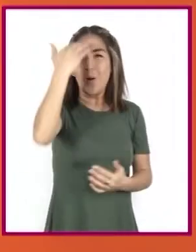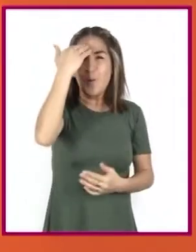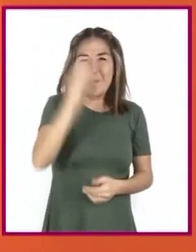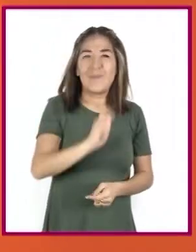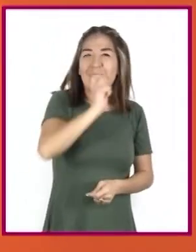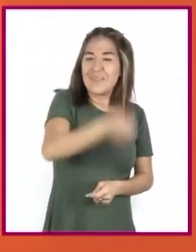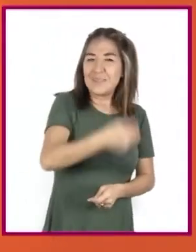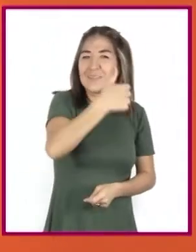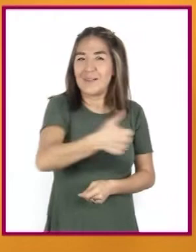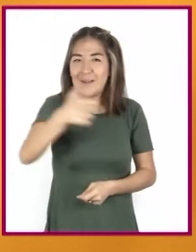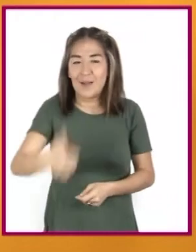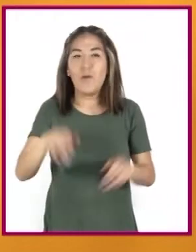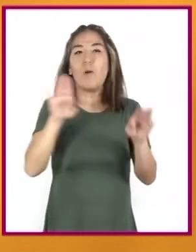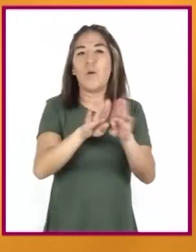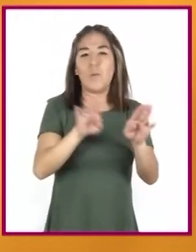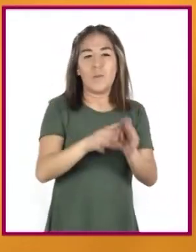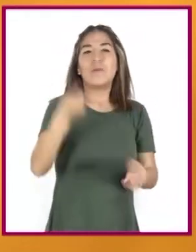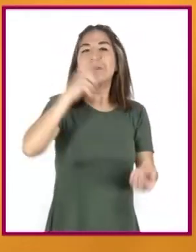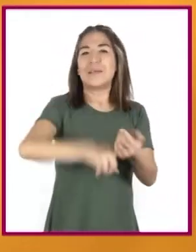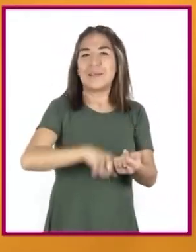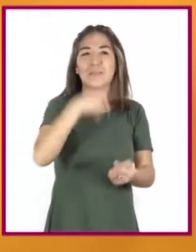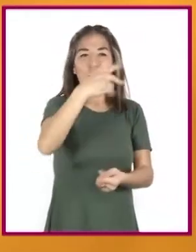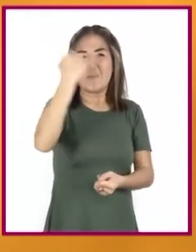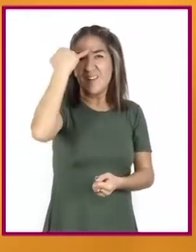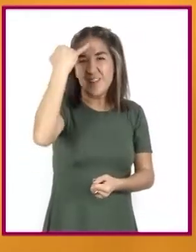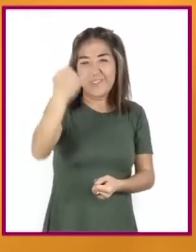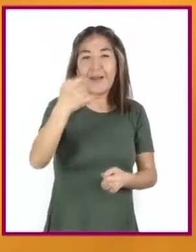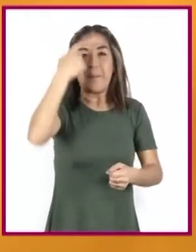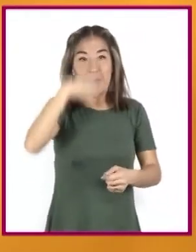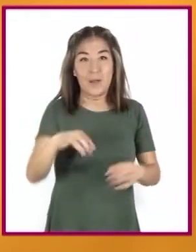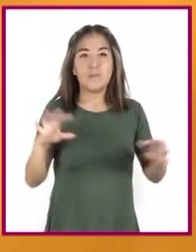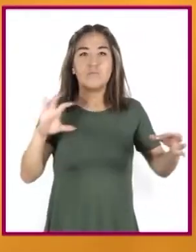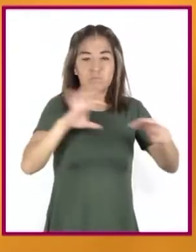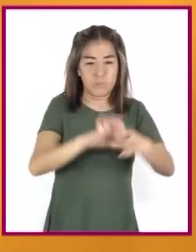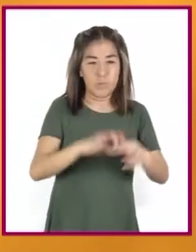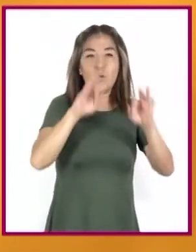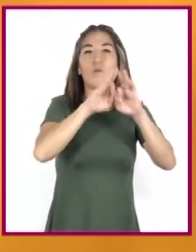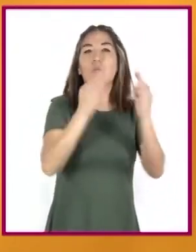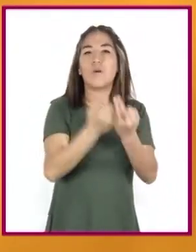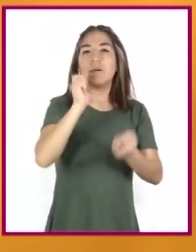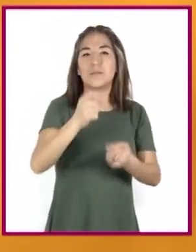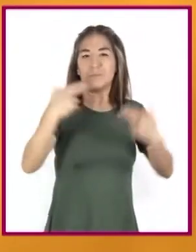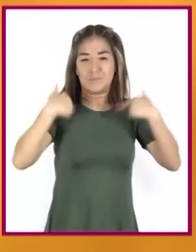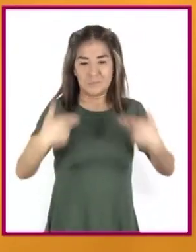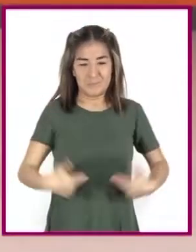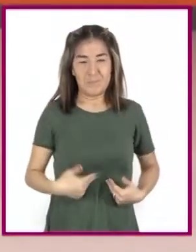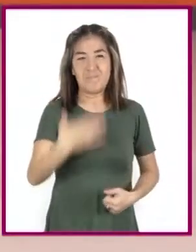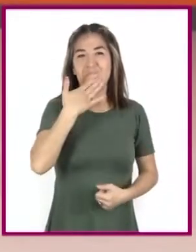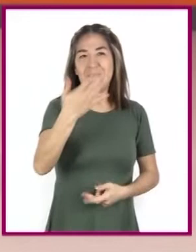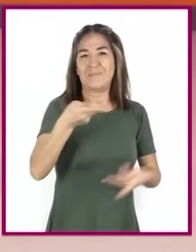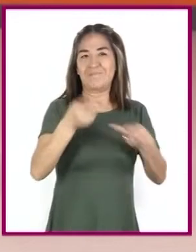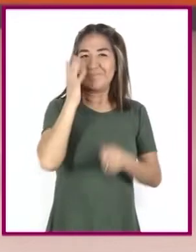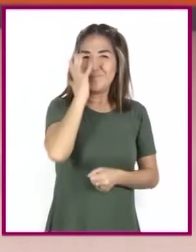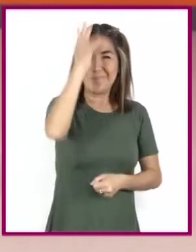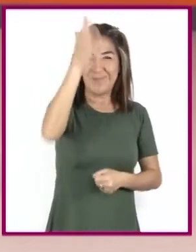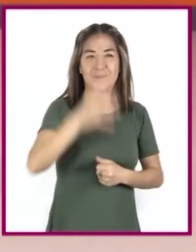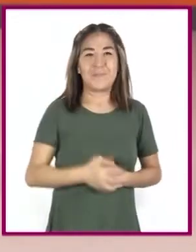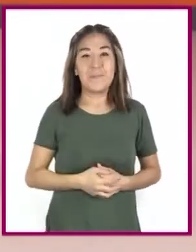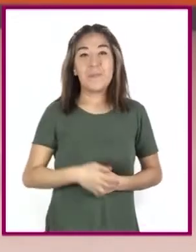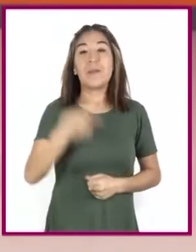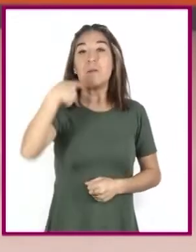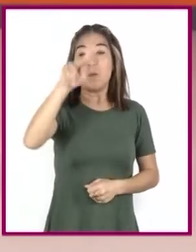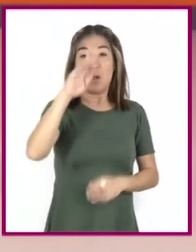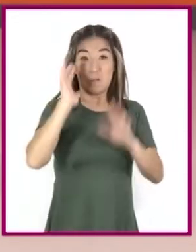en sistemas de ideas y aparatos que forman individuos bien preparados. Pero no